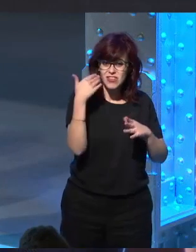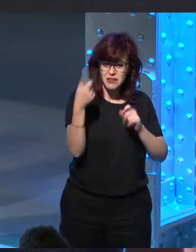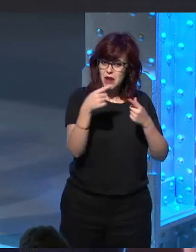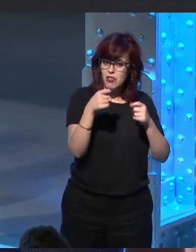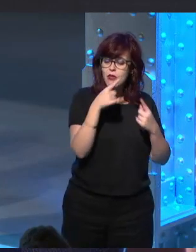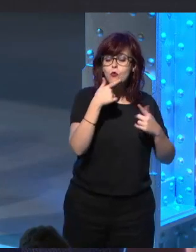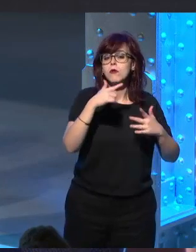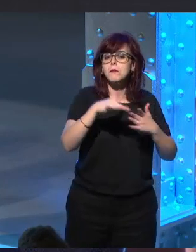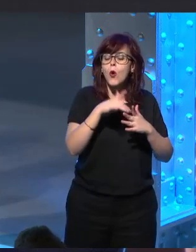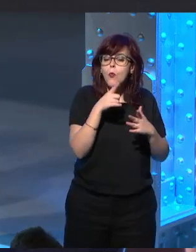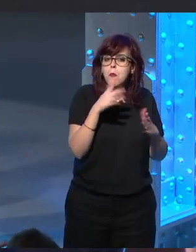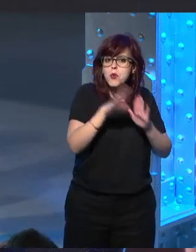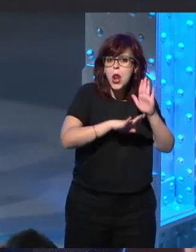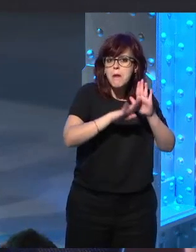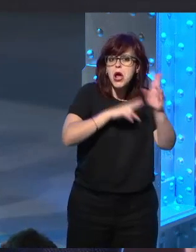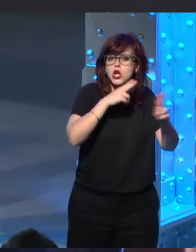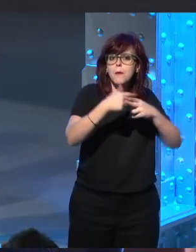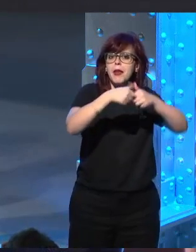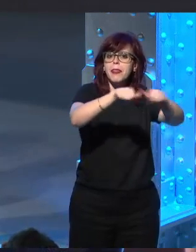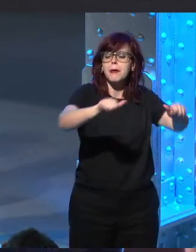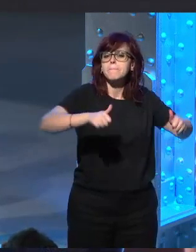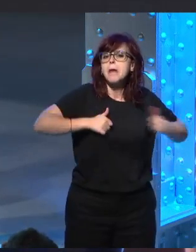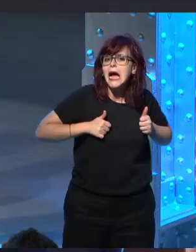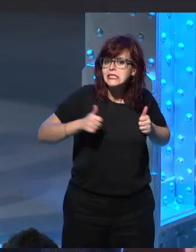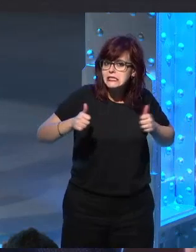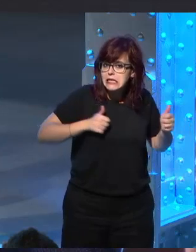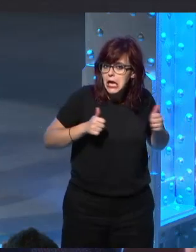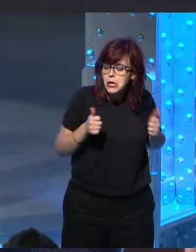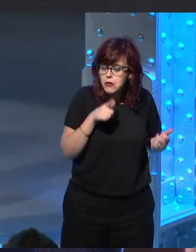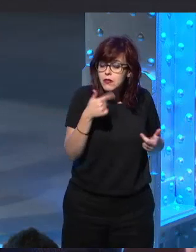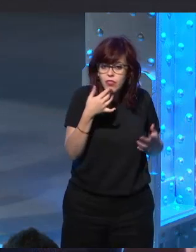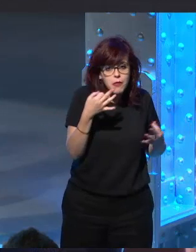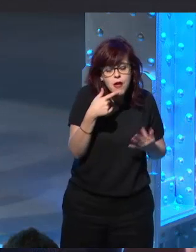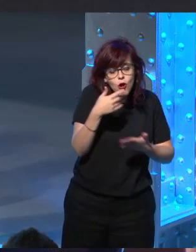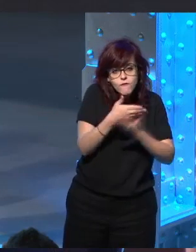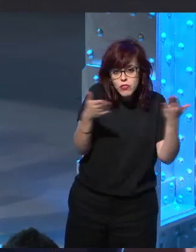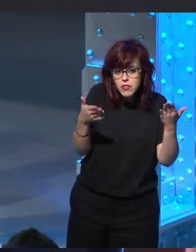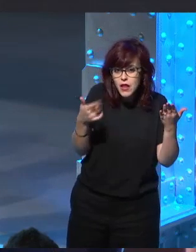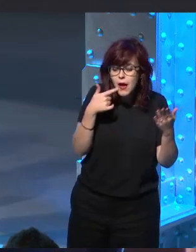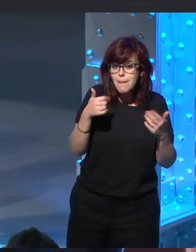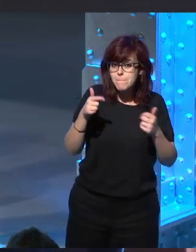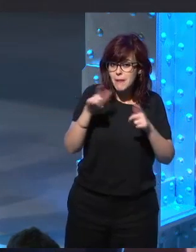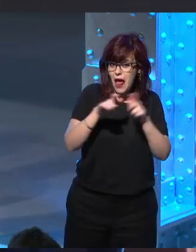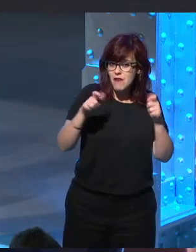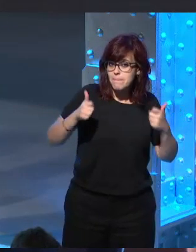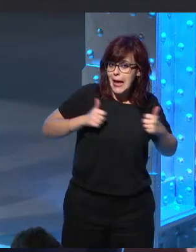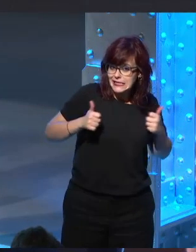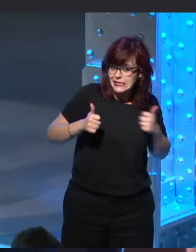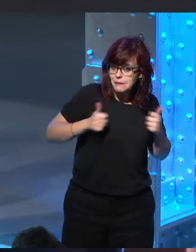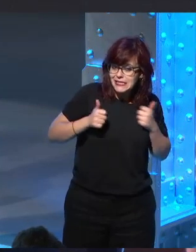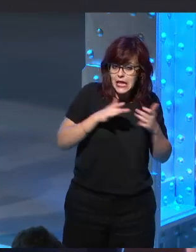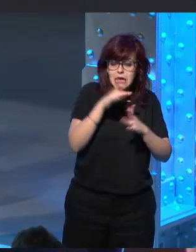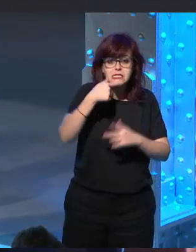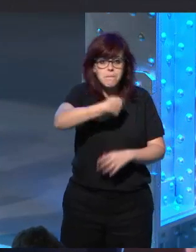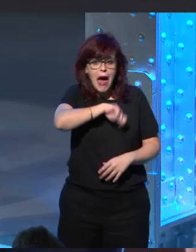va a llamar Máster. Una cosa que os tenéis que creer, porque os la digo yo, es que la palabra máster no existía en